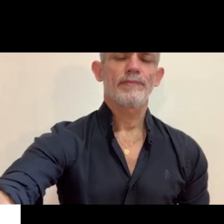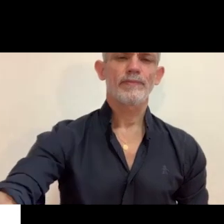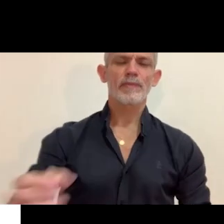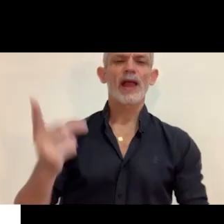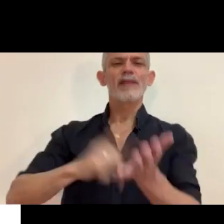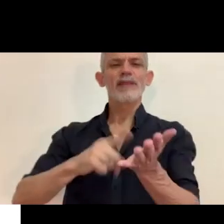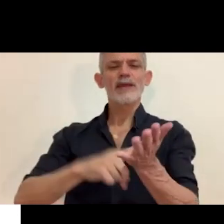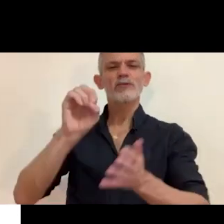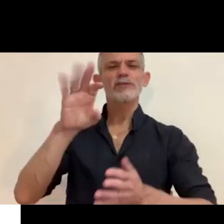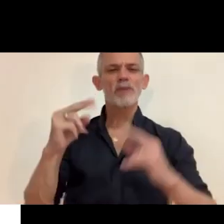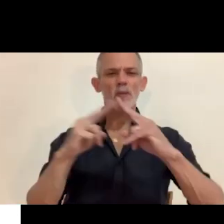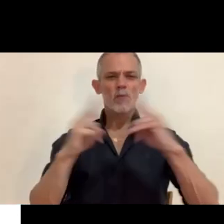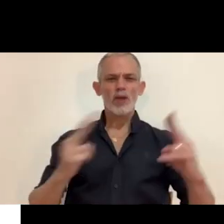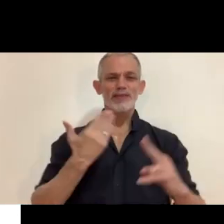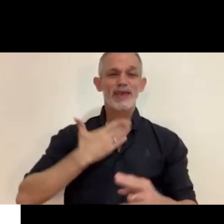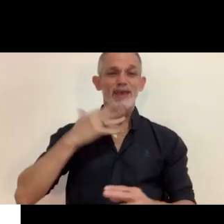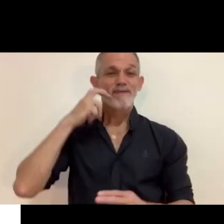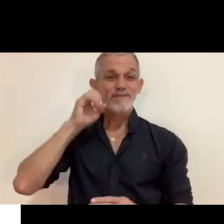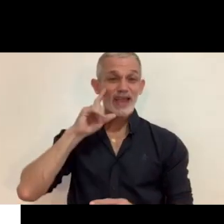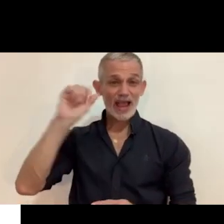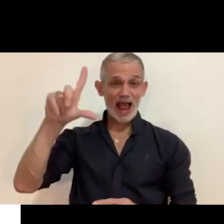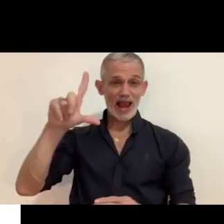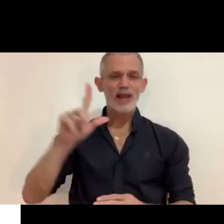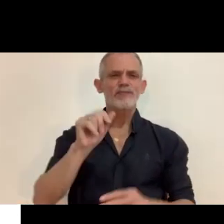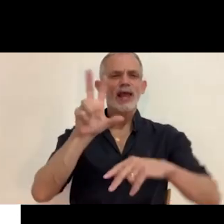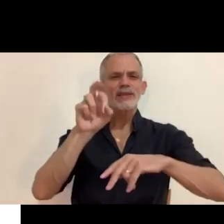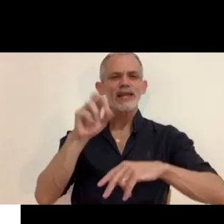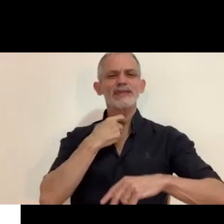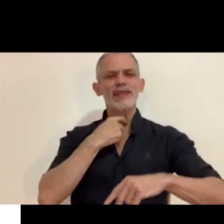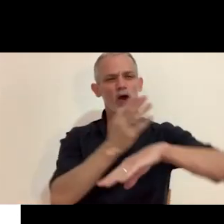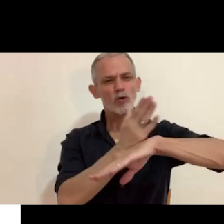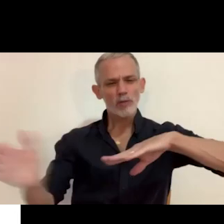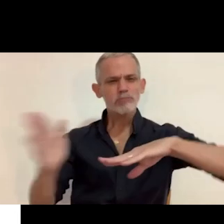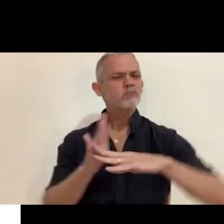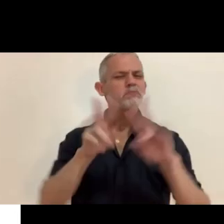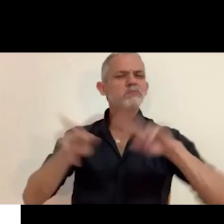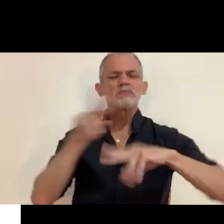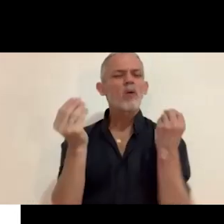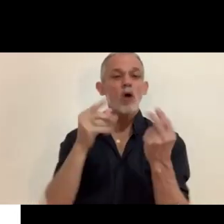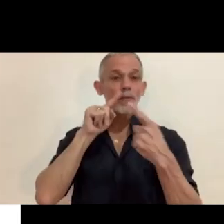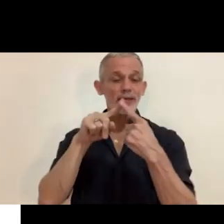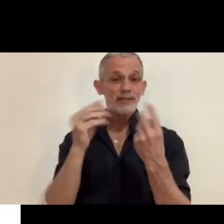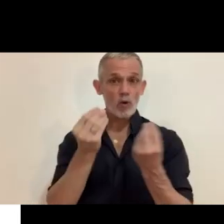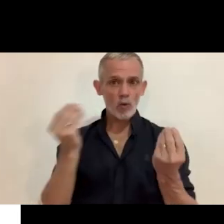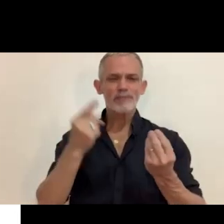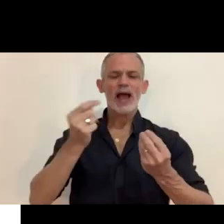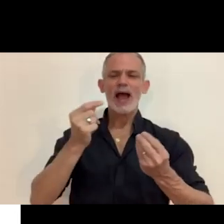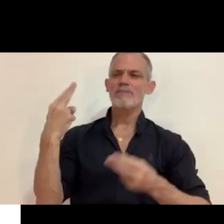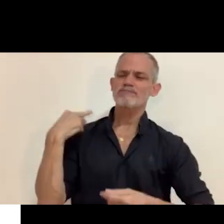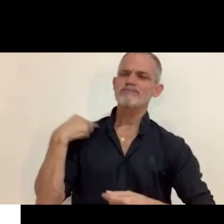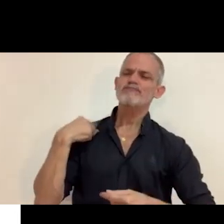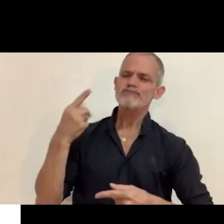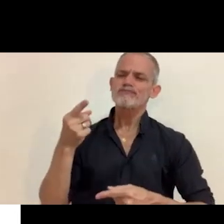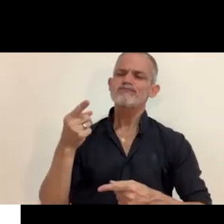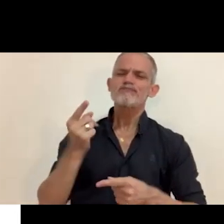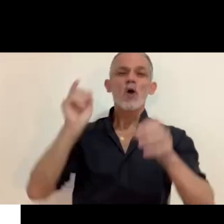tuvo vigencia a partir del 30 de agosto, lo que busca es que el empleador, una vez que se acoja a este